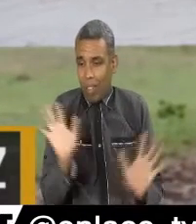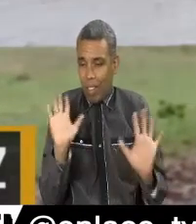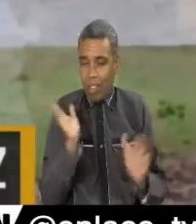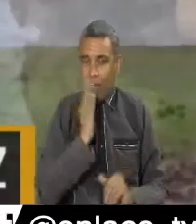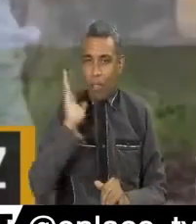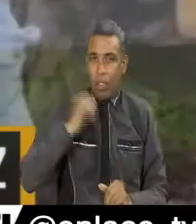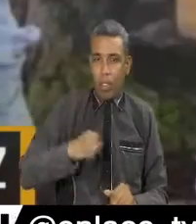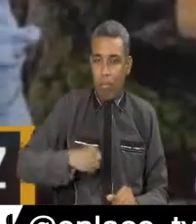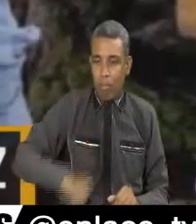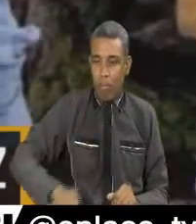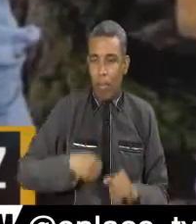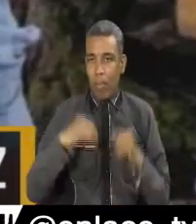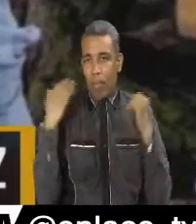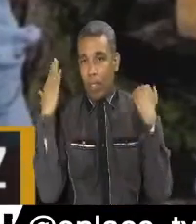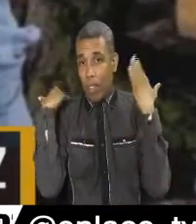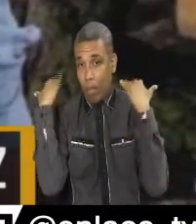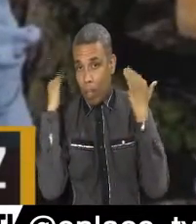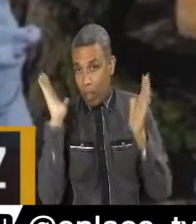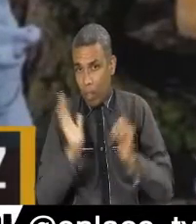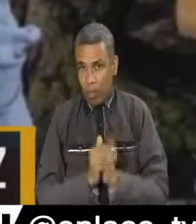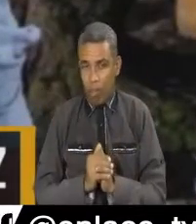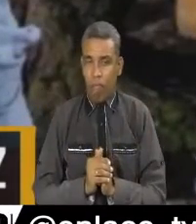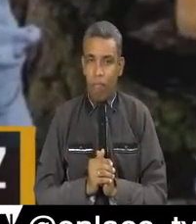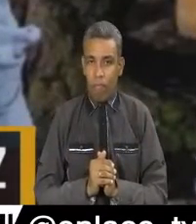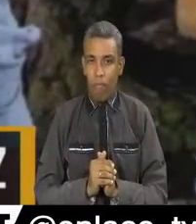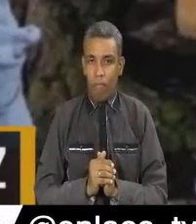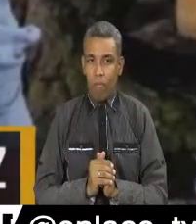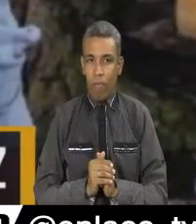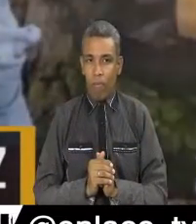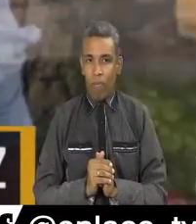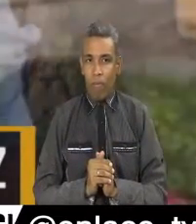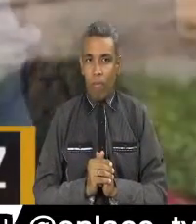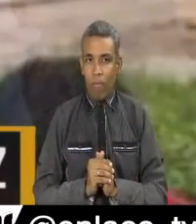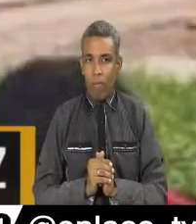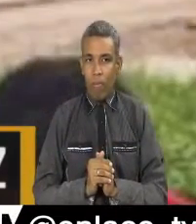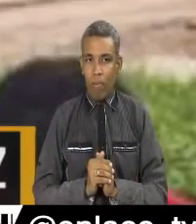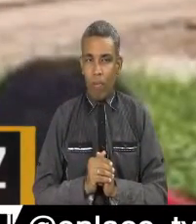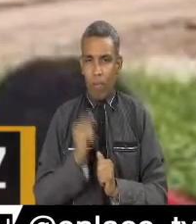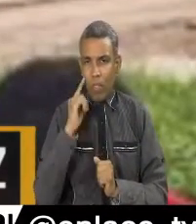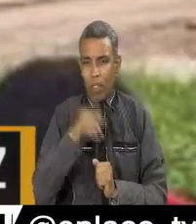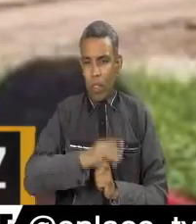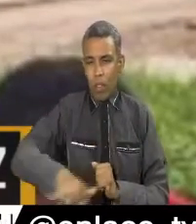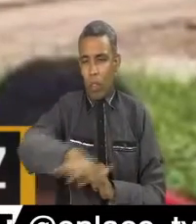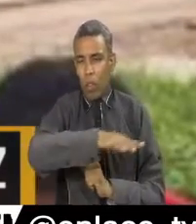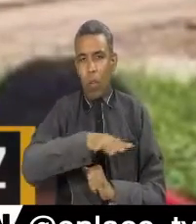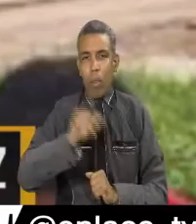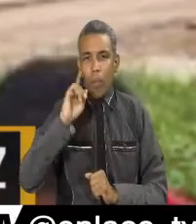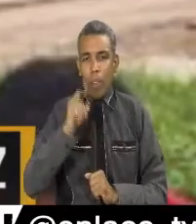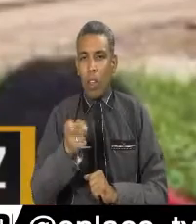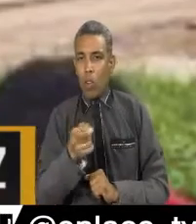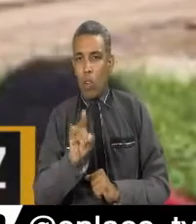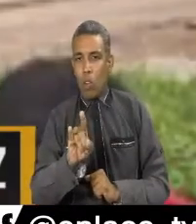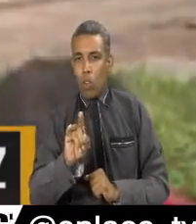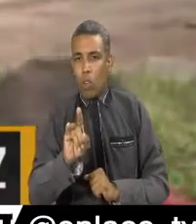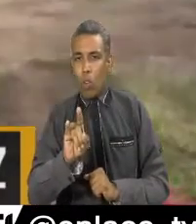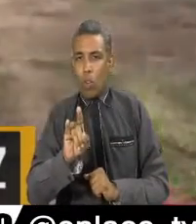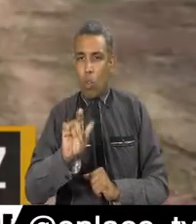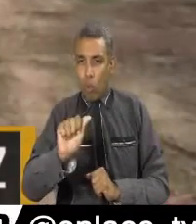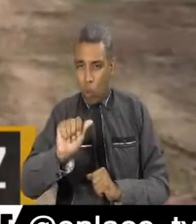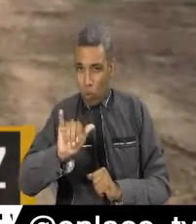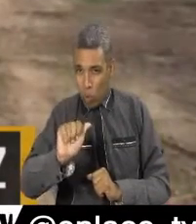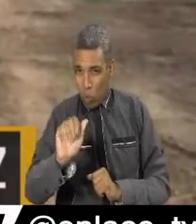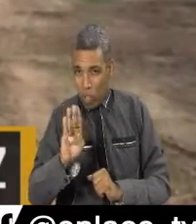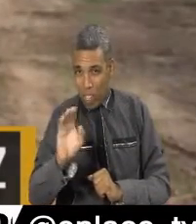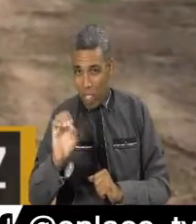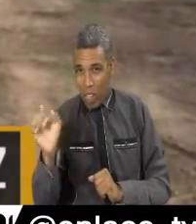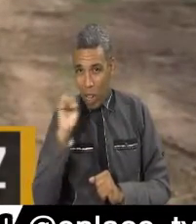los campesinos. Gómez Lizarazo es apoderado de 80 familias del corregimiento El Guayabo del municipio de Puerto Wilches, Santander, a quienes un juzgado de esa municipalidad